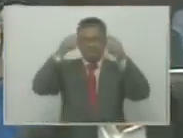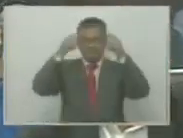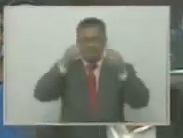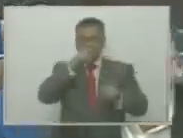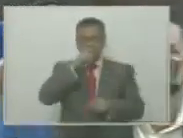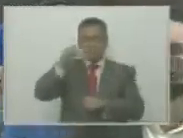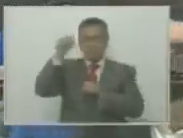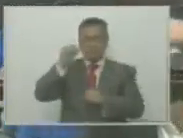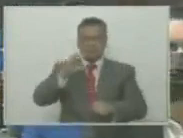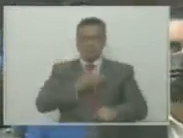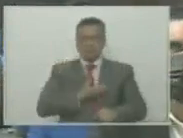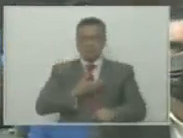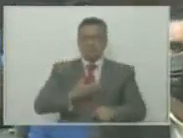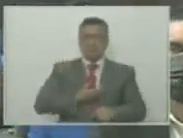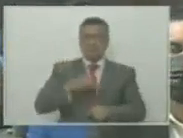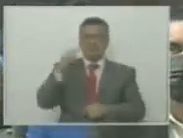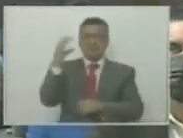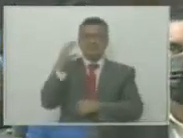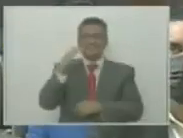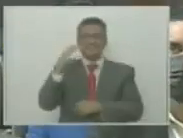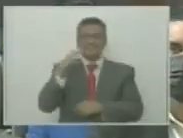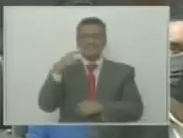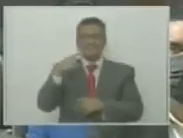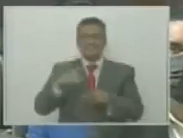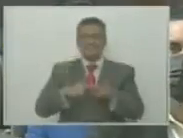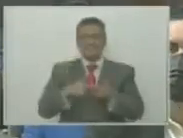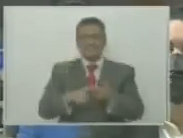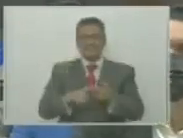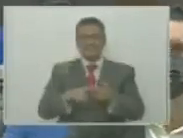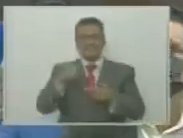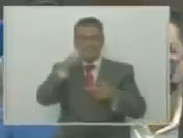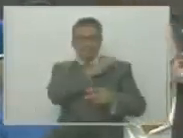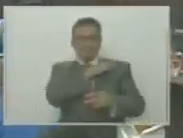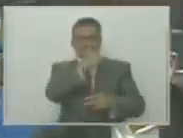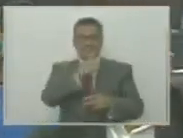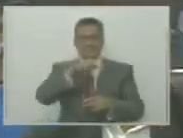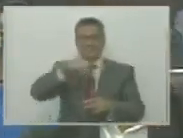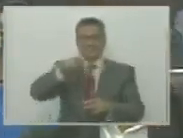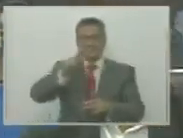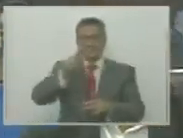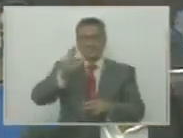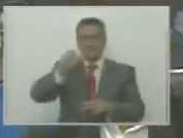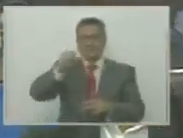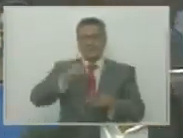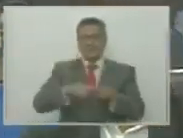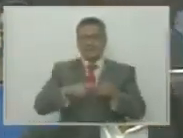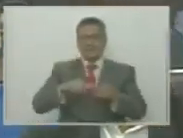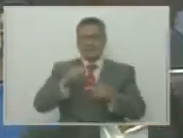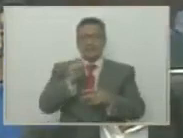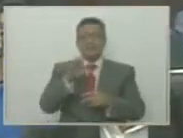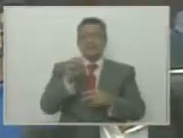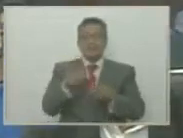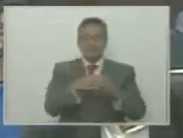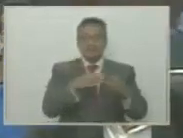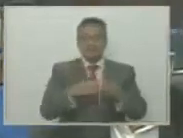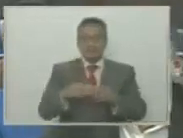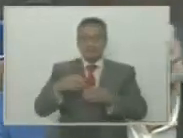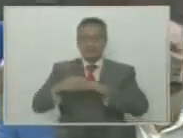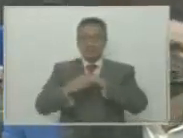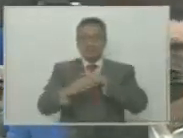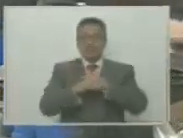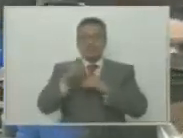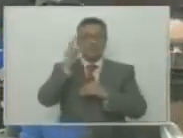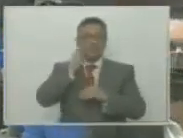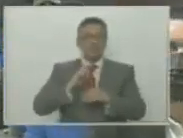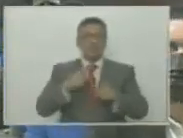nuestra alcaldesa de Caracas, Carmen Meléndez, nuestro jefe de gobierno, Naúm Fernández, los concejales del municipio